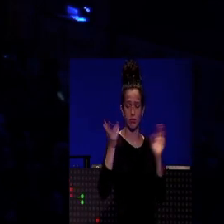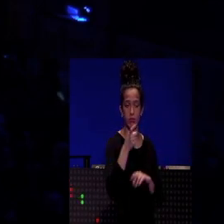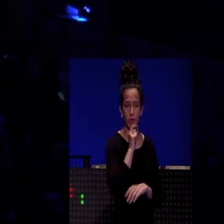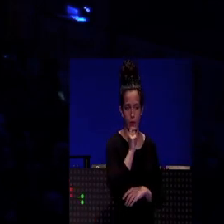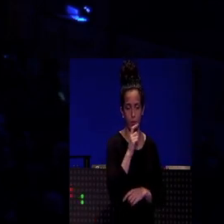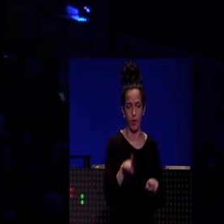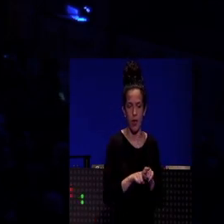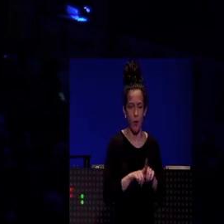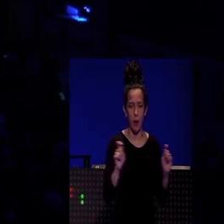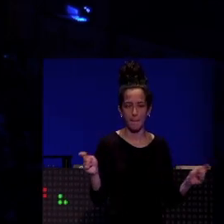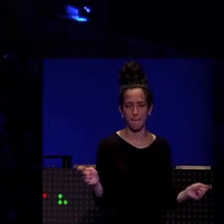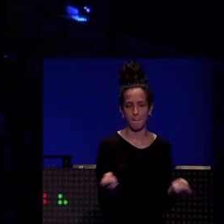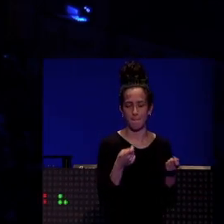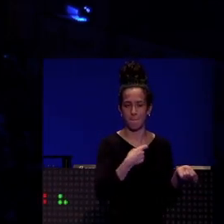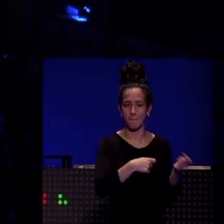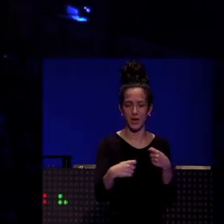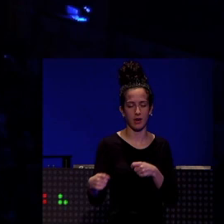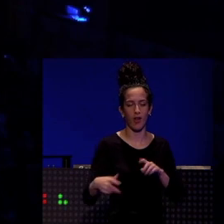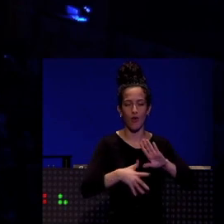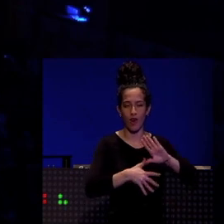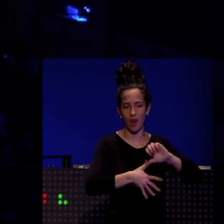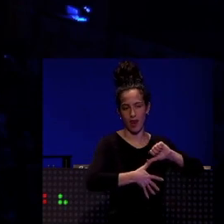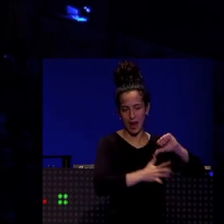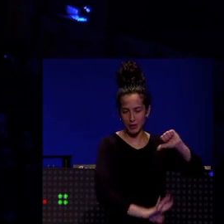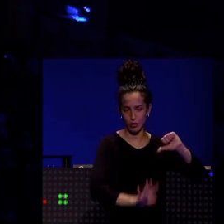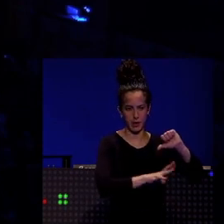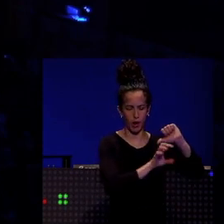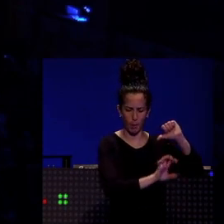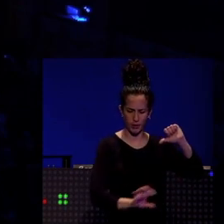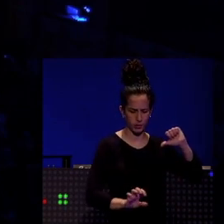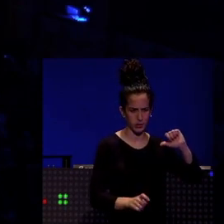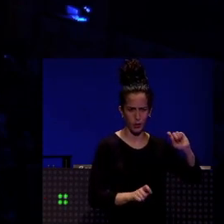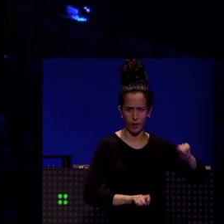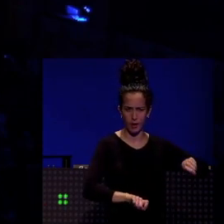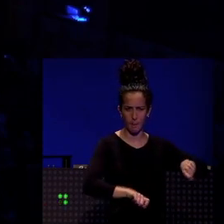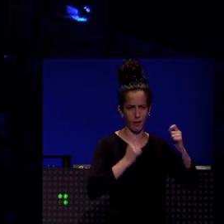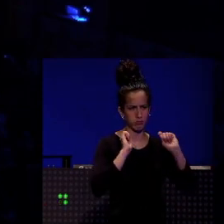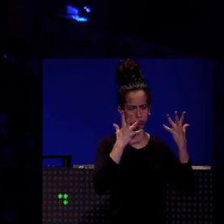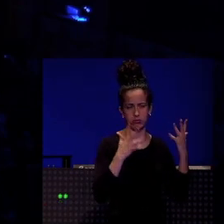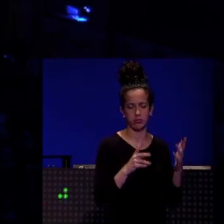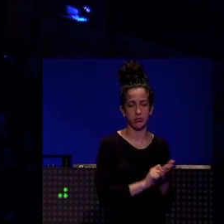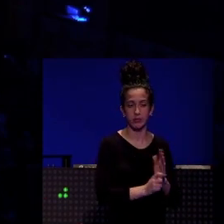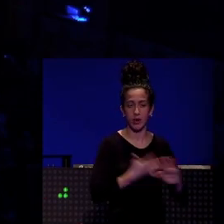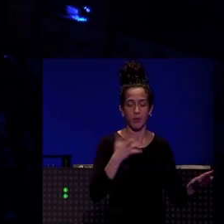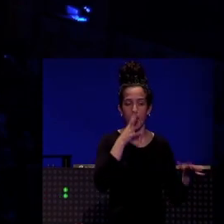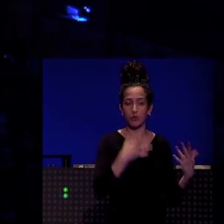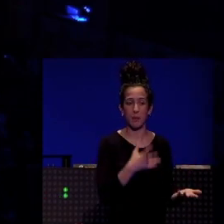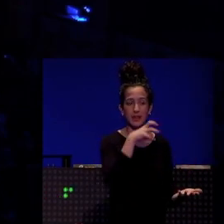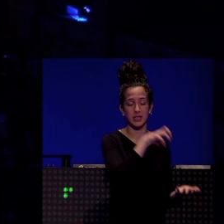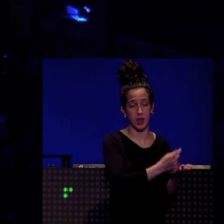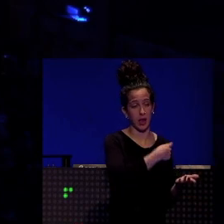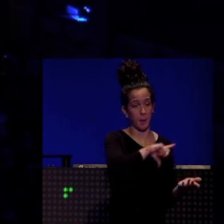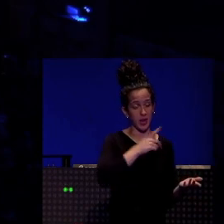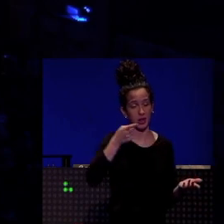en el mercado latinoamericano en muchos países tenemos sede abierta actualmente en españa y en méxico y en el resto de países